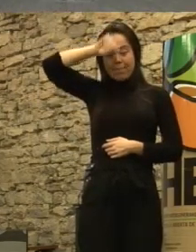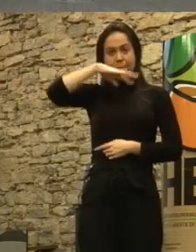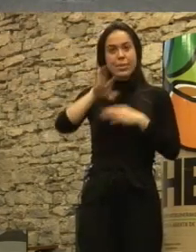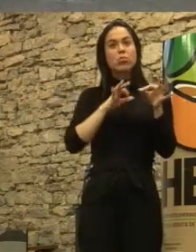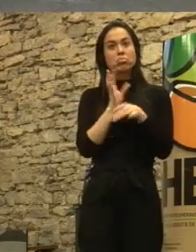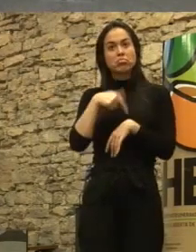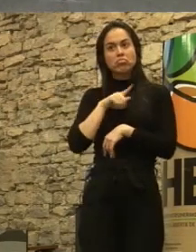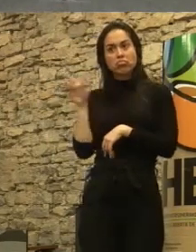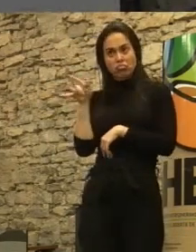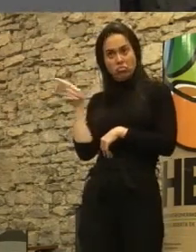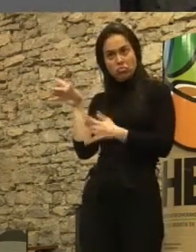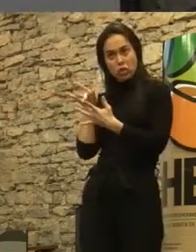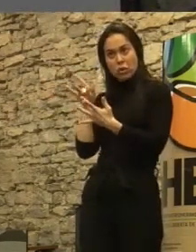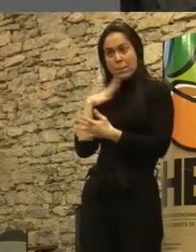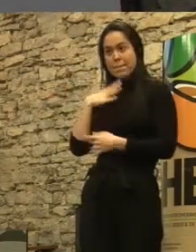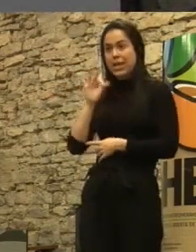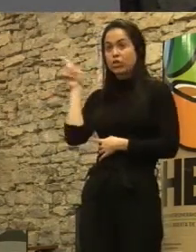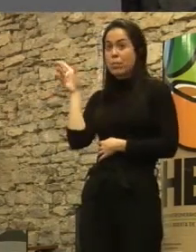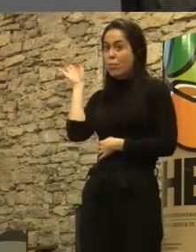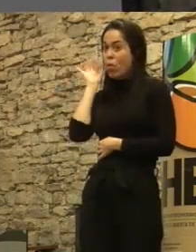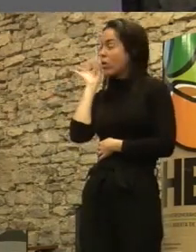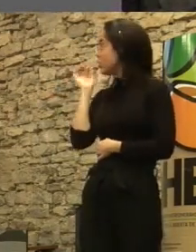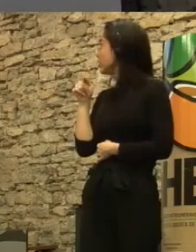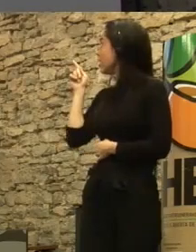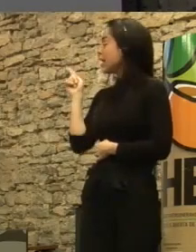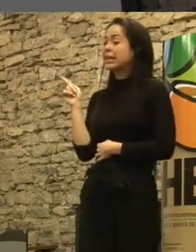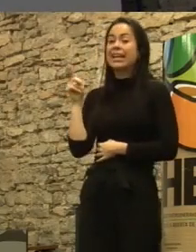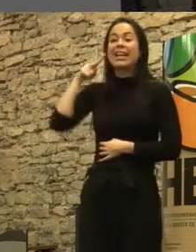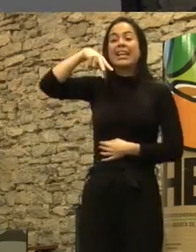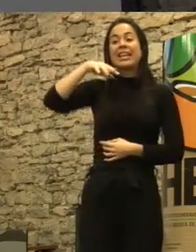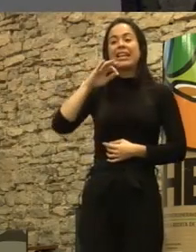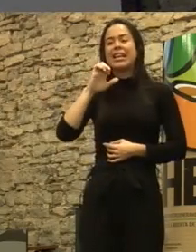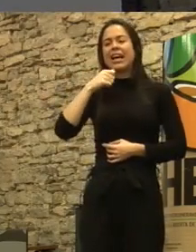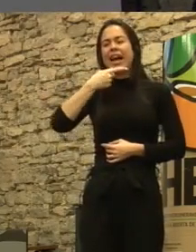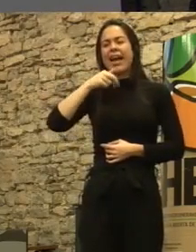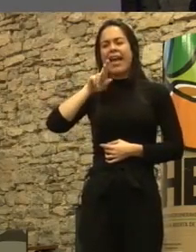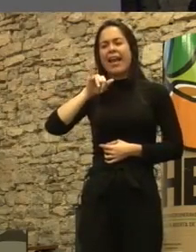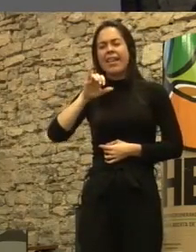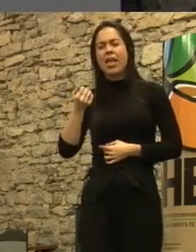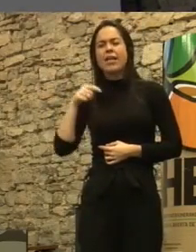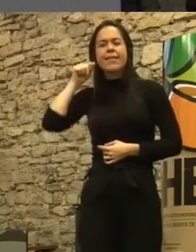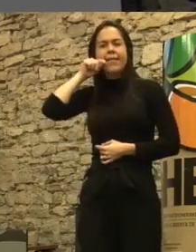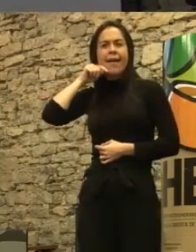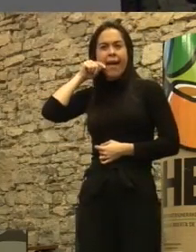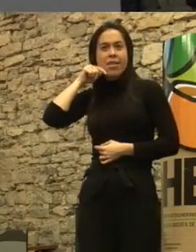hablar con ella. Luego están estas mujeres, naturalmente aquí estamos en Nigeria, los problemas son otros. En Nigeria una mujer no puede